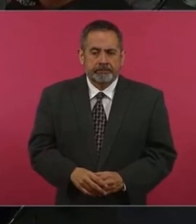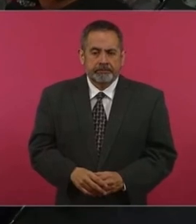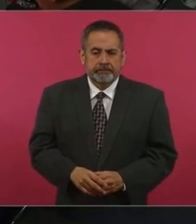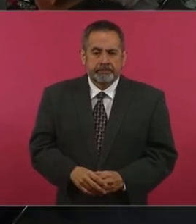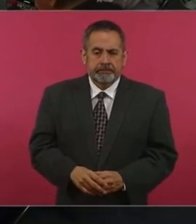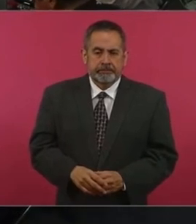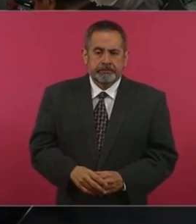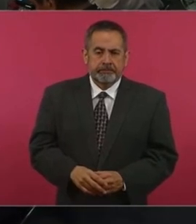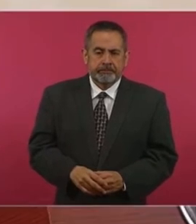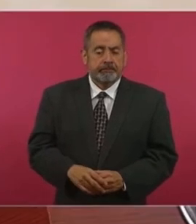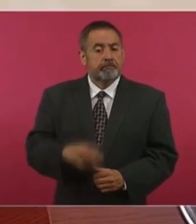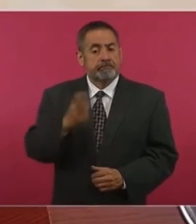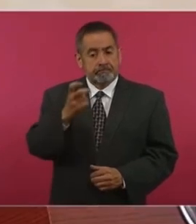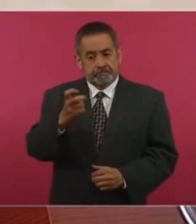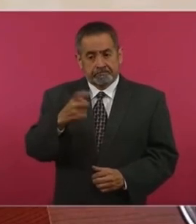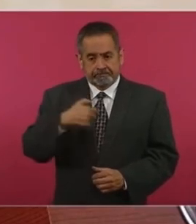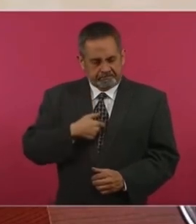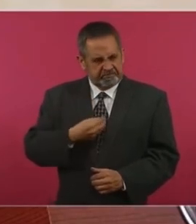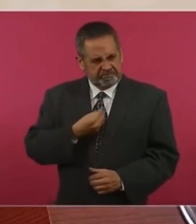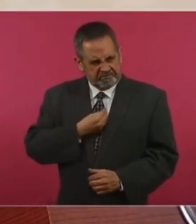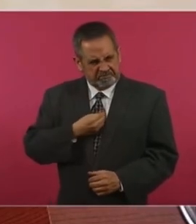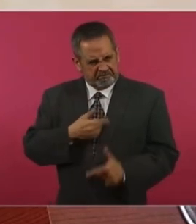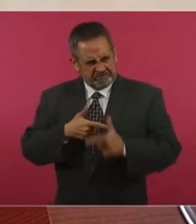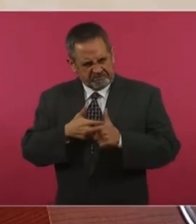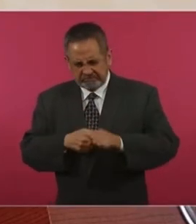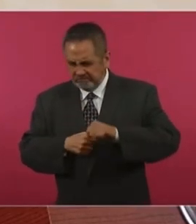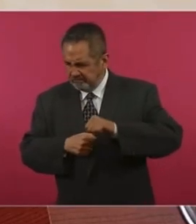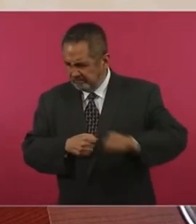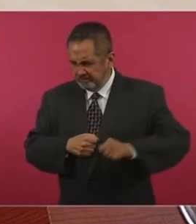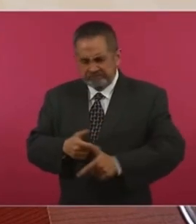Por eso he resistido,